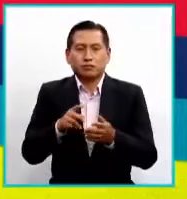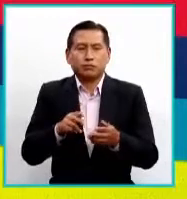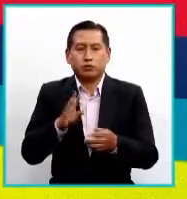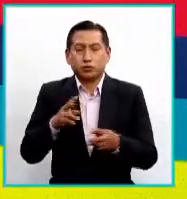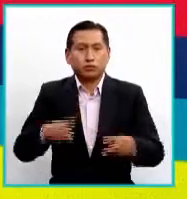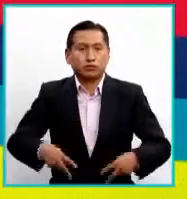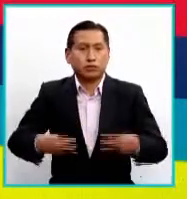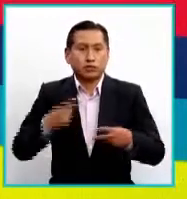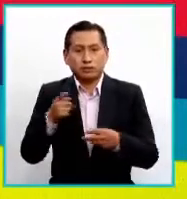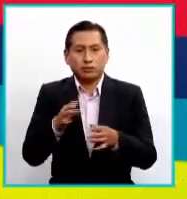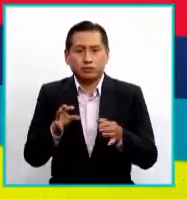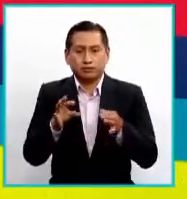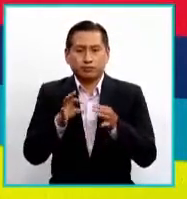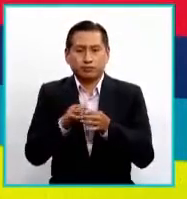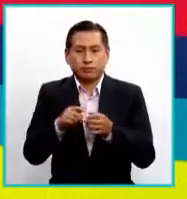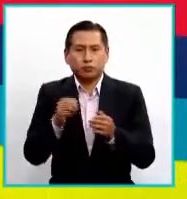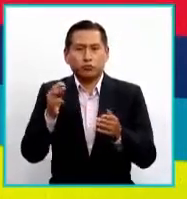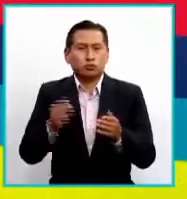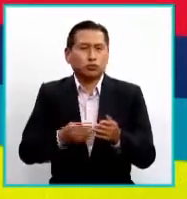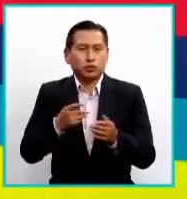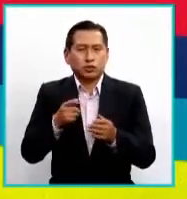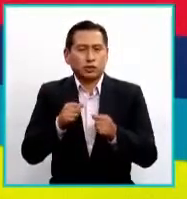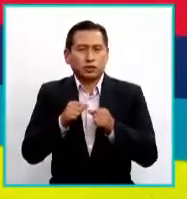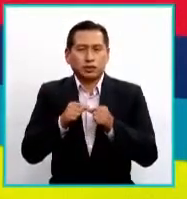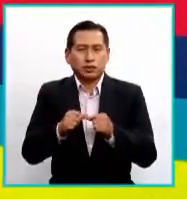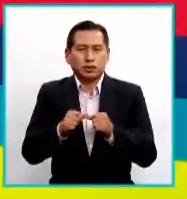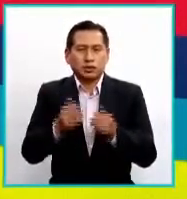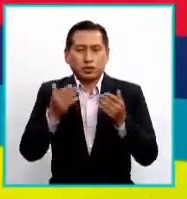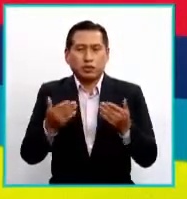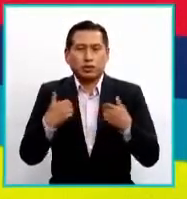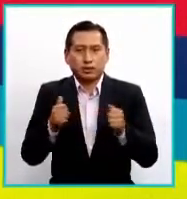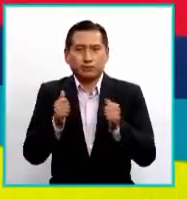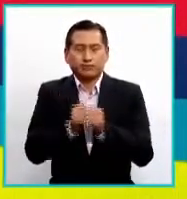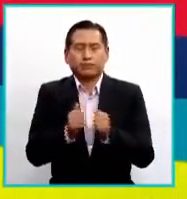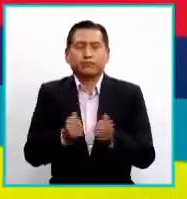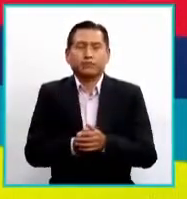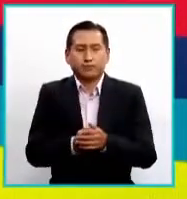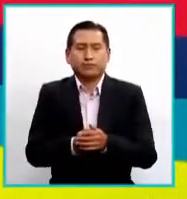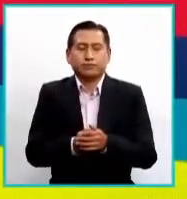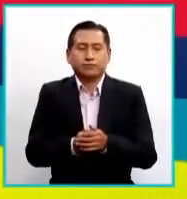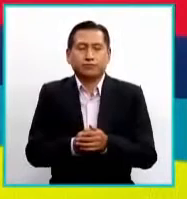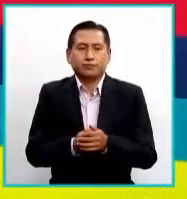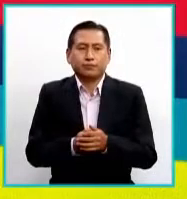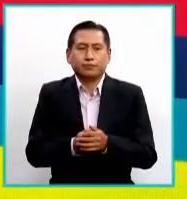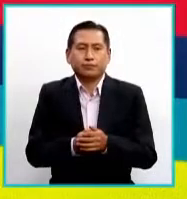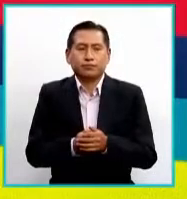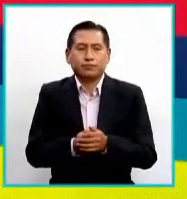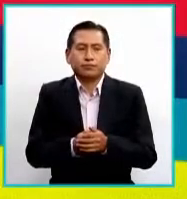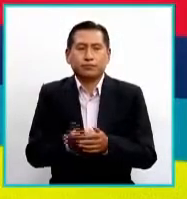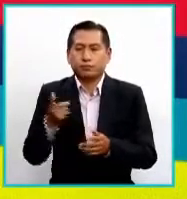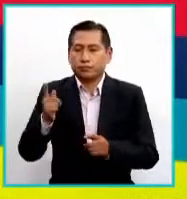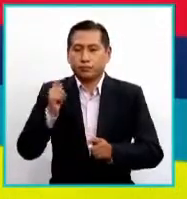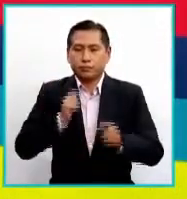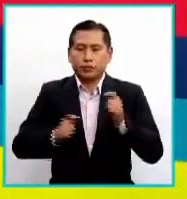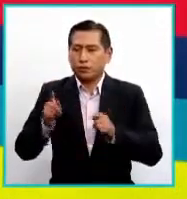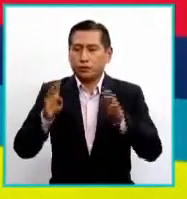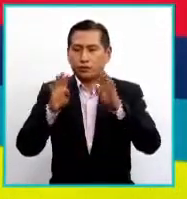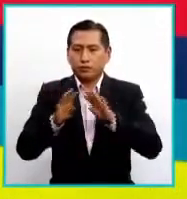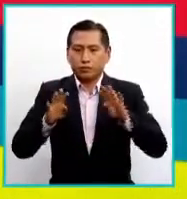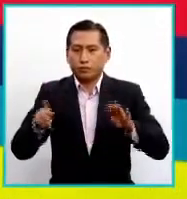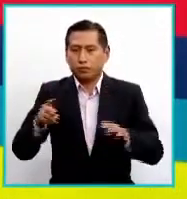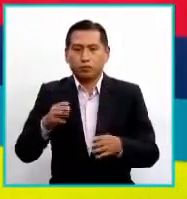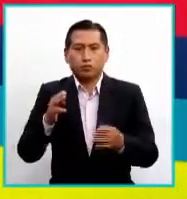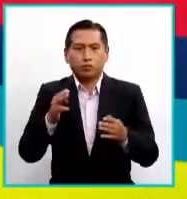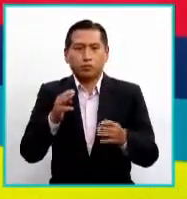Que tu vida estaría vinculada a la música de la manera en la que está ahora. Una presentación en el Teatro Municipal y el sonido